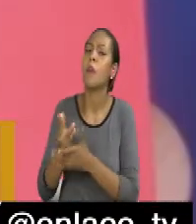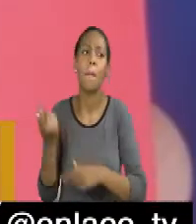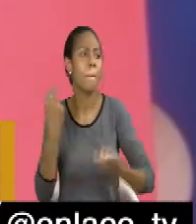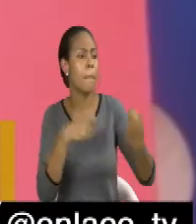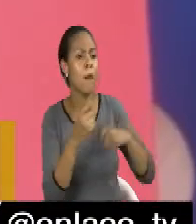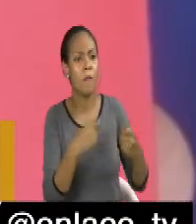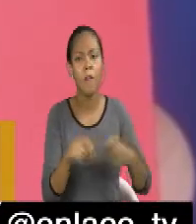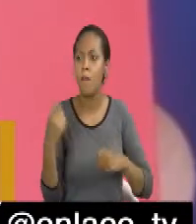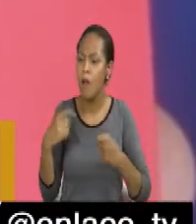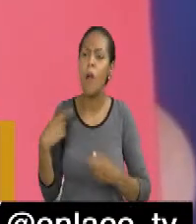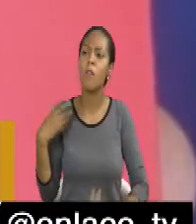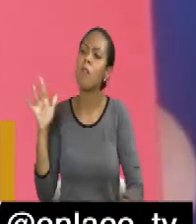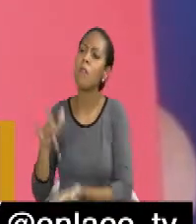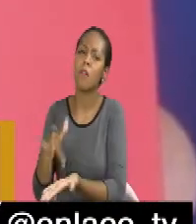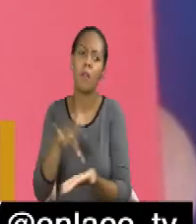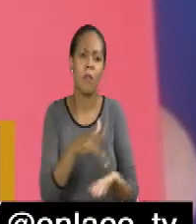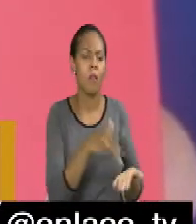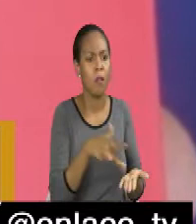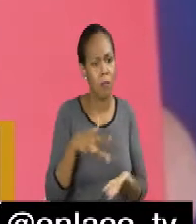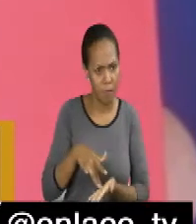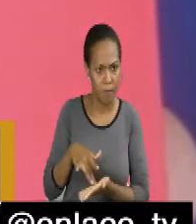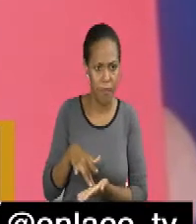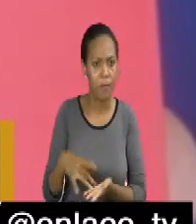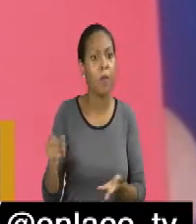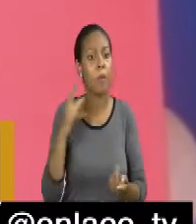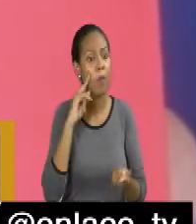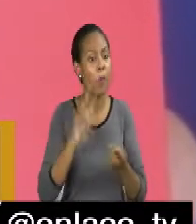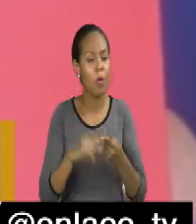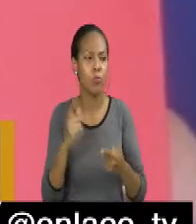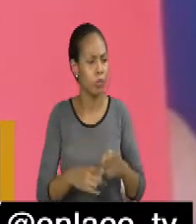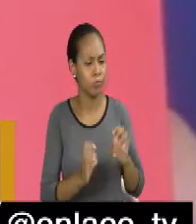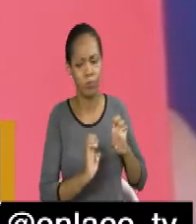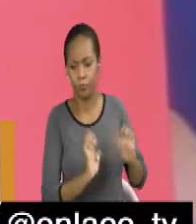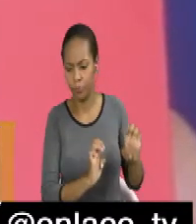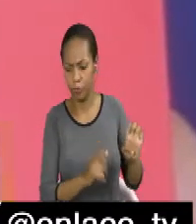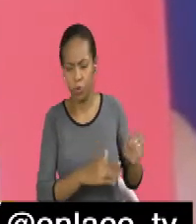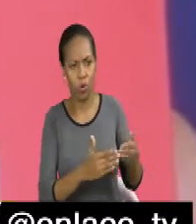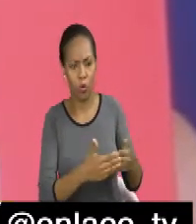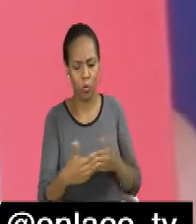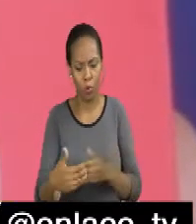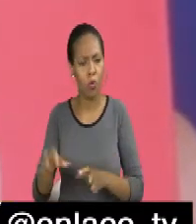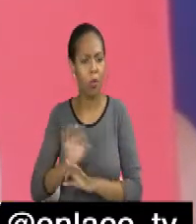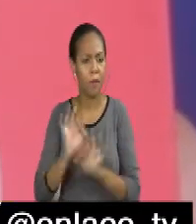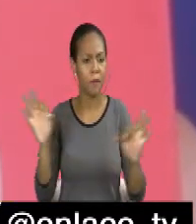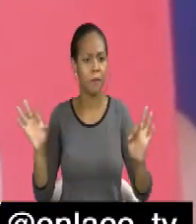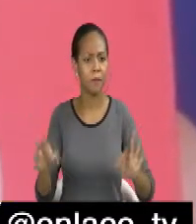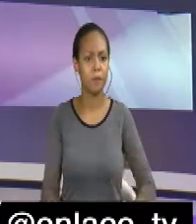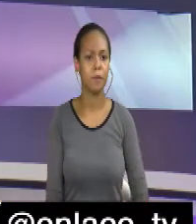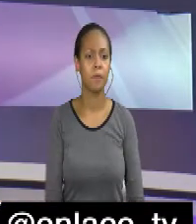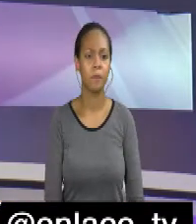se venden productos naturistas para contrarrestar la venta de Vitanicol.